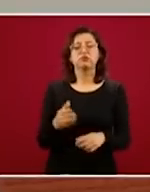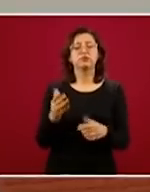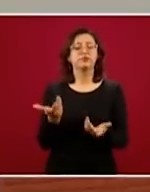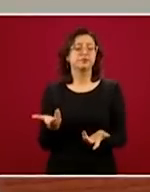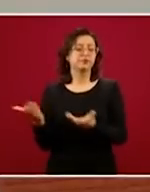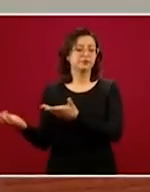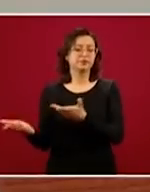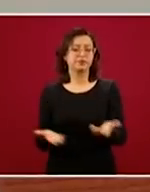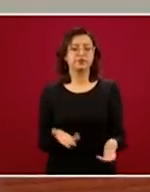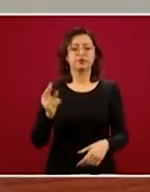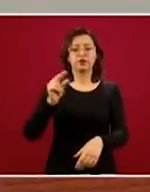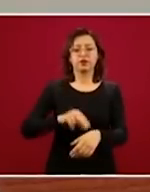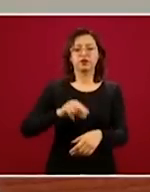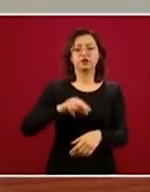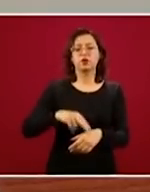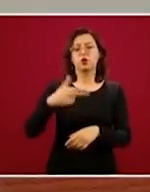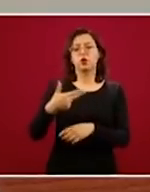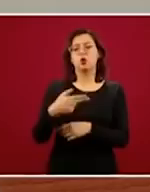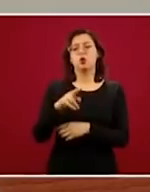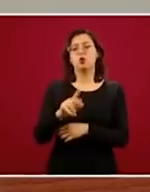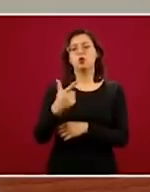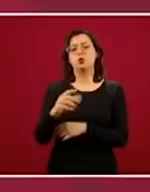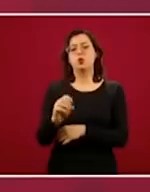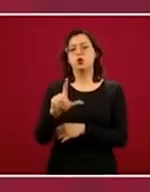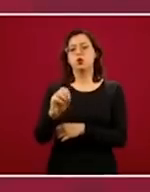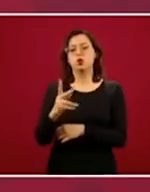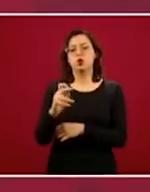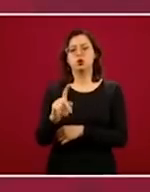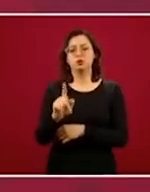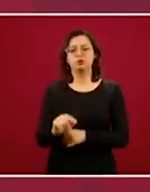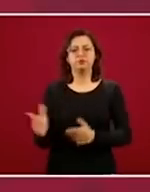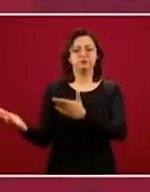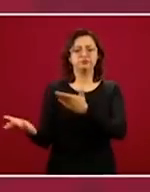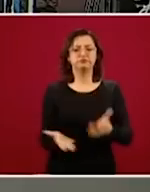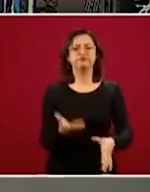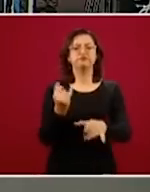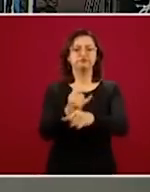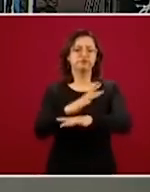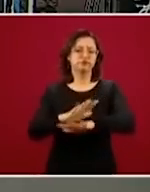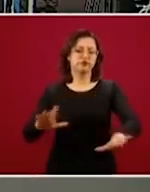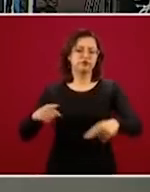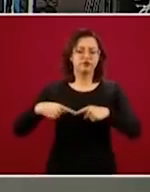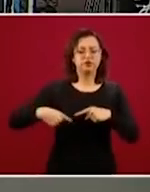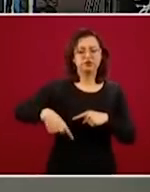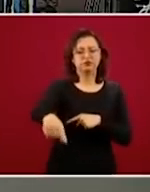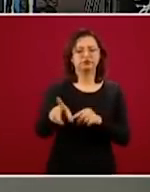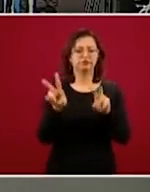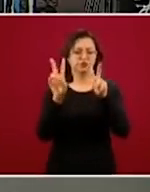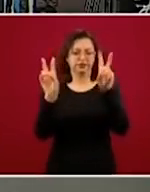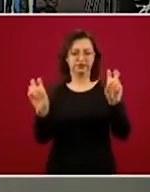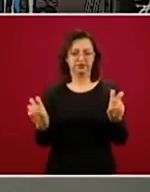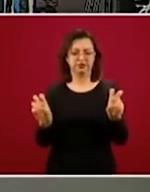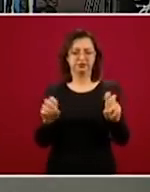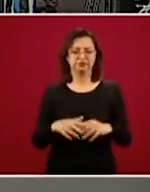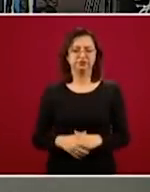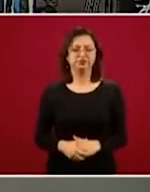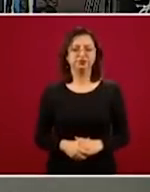al doctor hugo lópez gatell que nos informe cómo vamos en esta materia